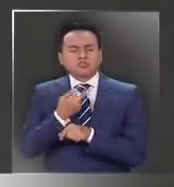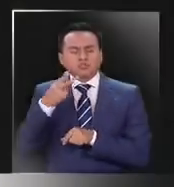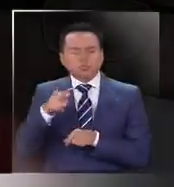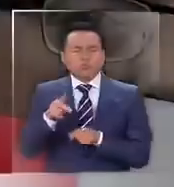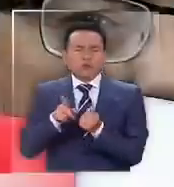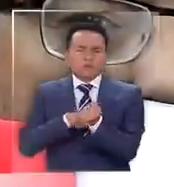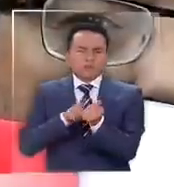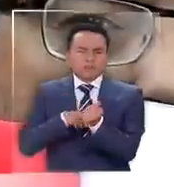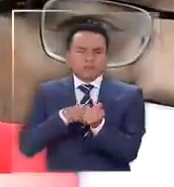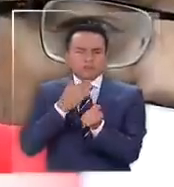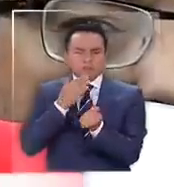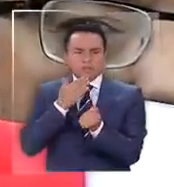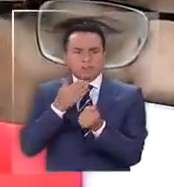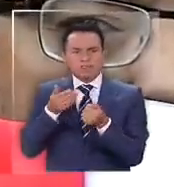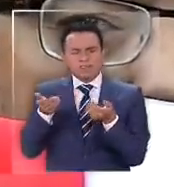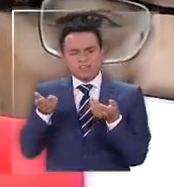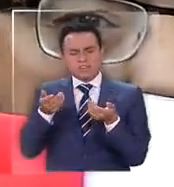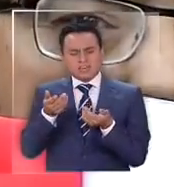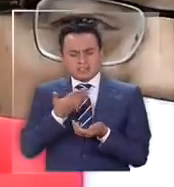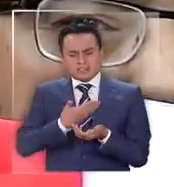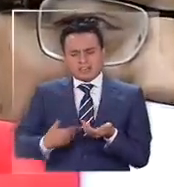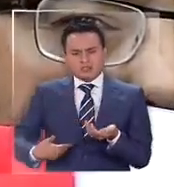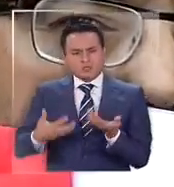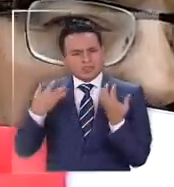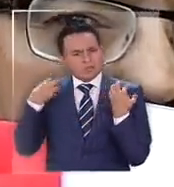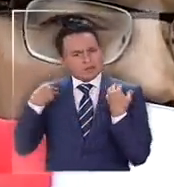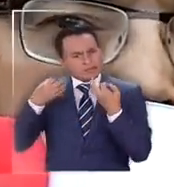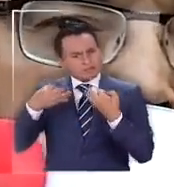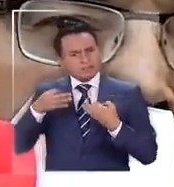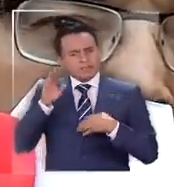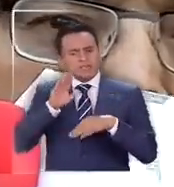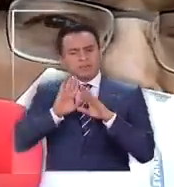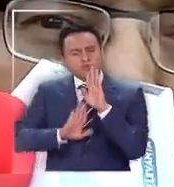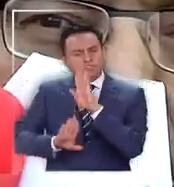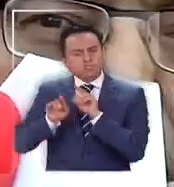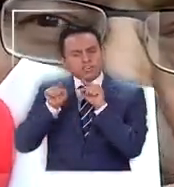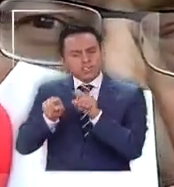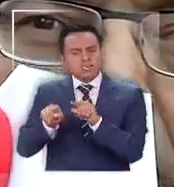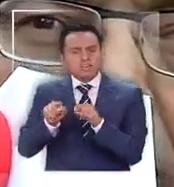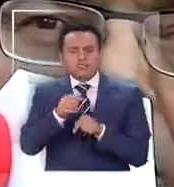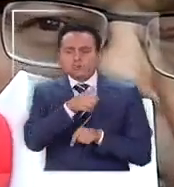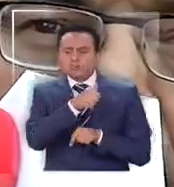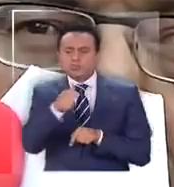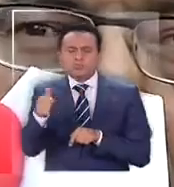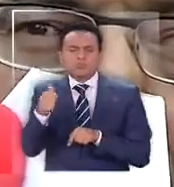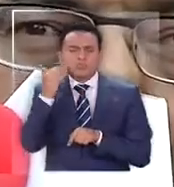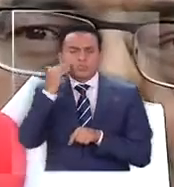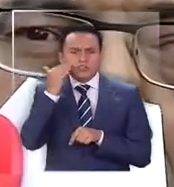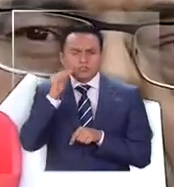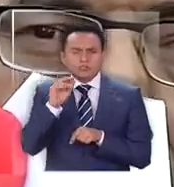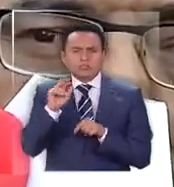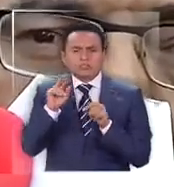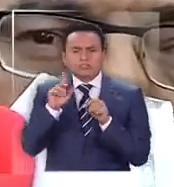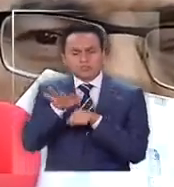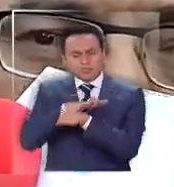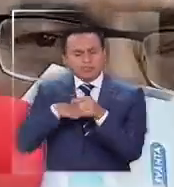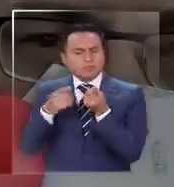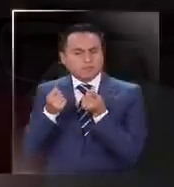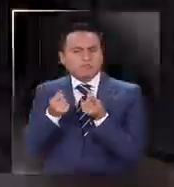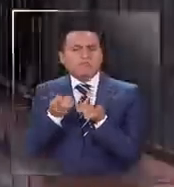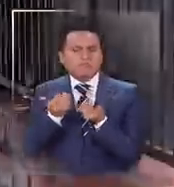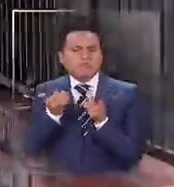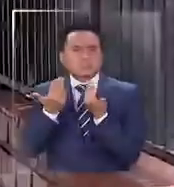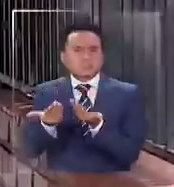familia y que el Estado no haya sido capaz de darle la protección que ella y todos los niños en una situación similar